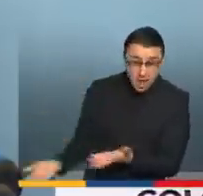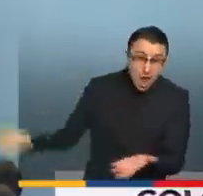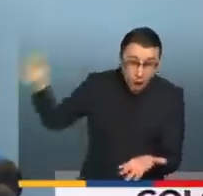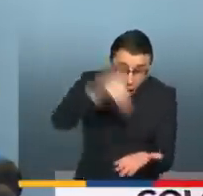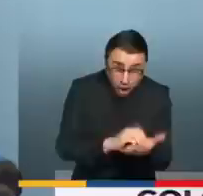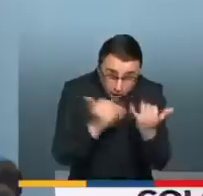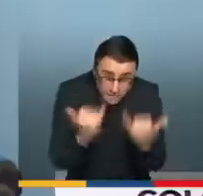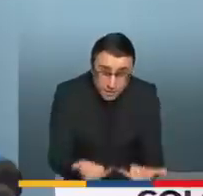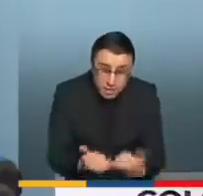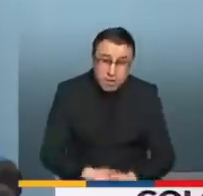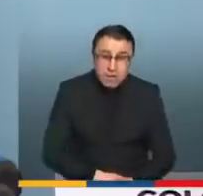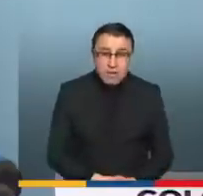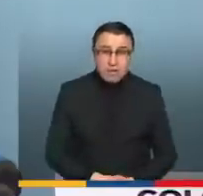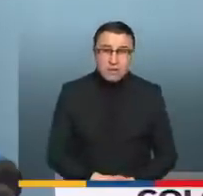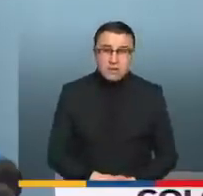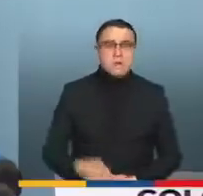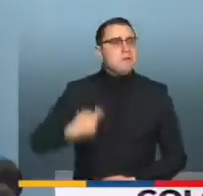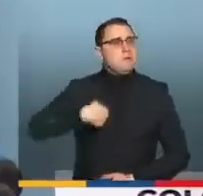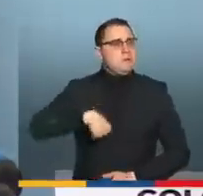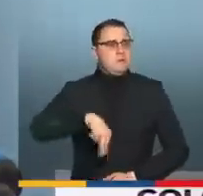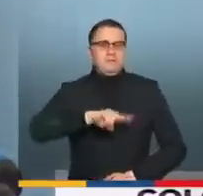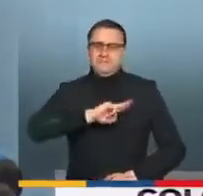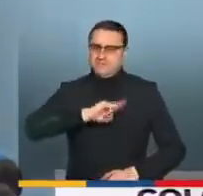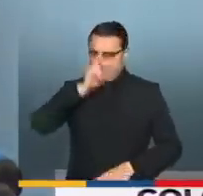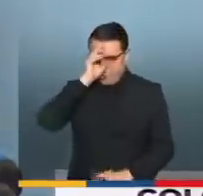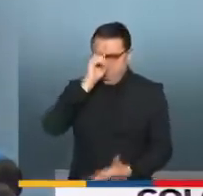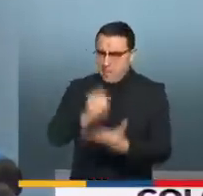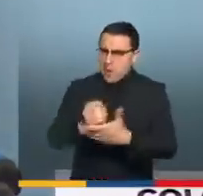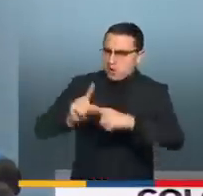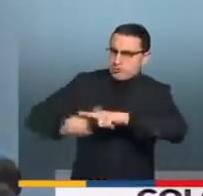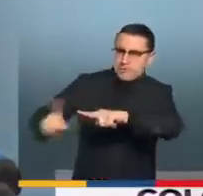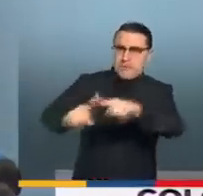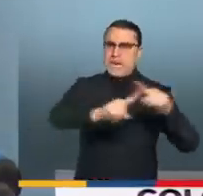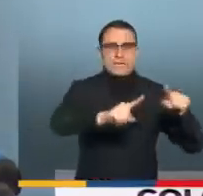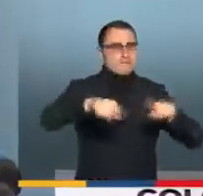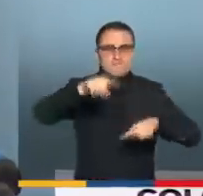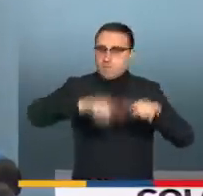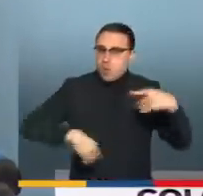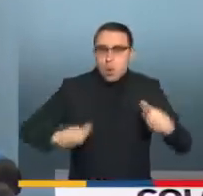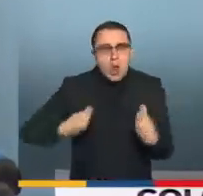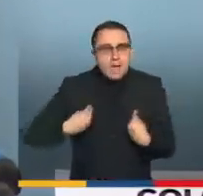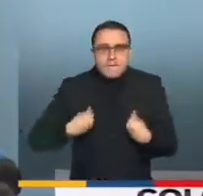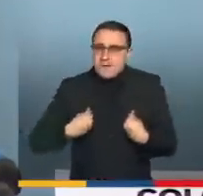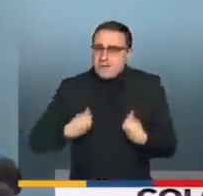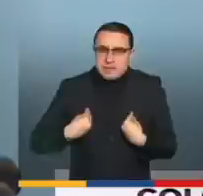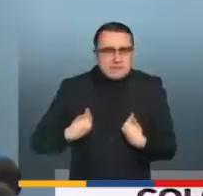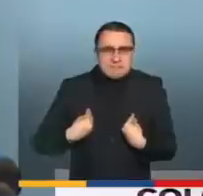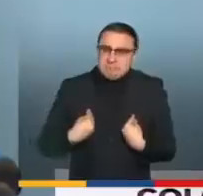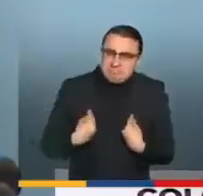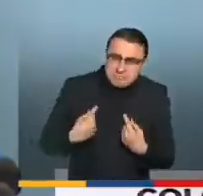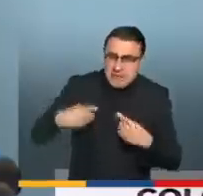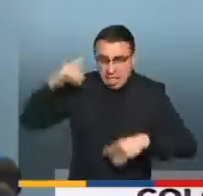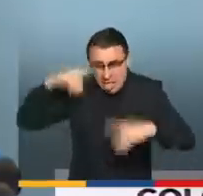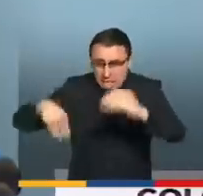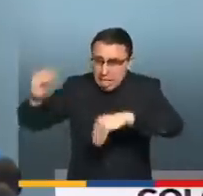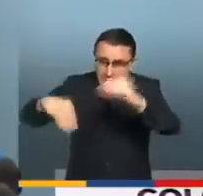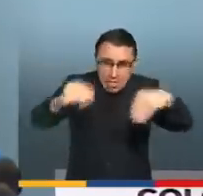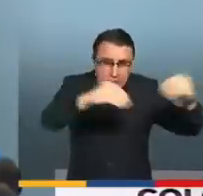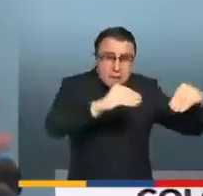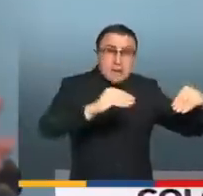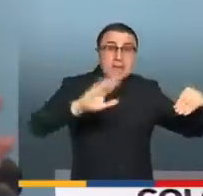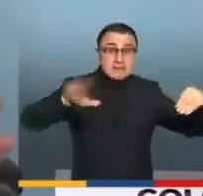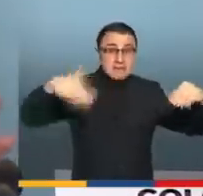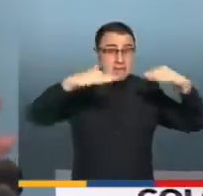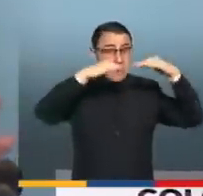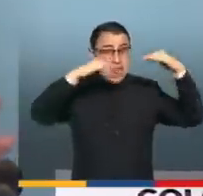Nuestra incapacidad de convivir en medio de la diferencia en la sociedad más desigual del mundo nos llevará de